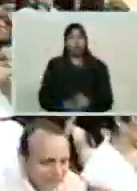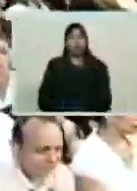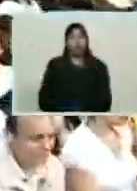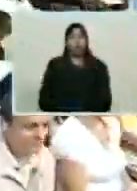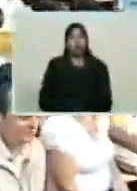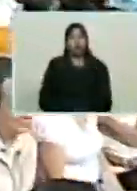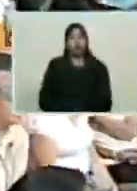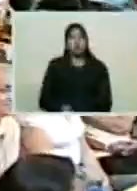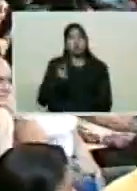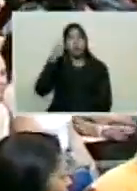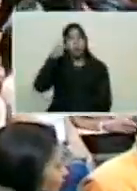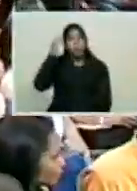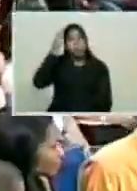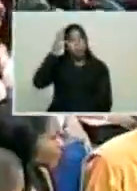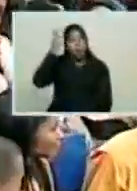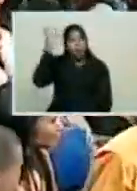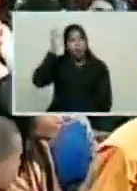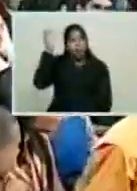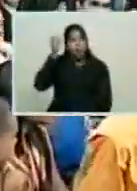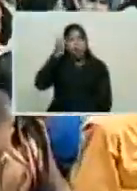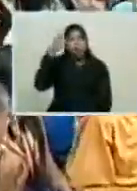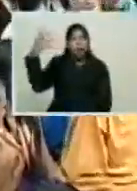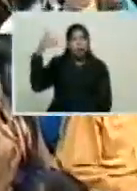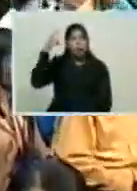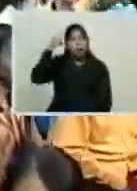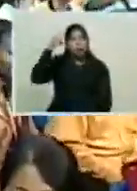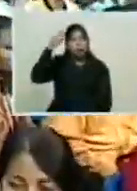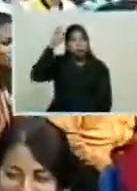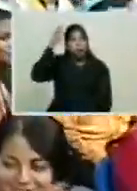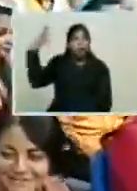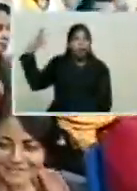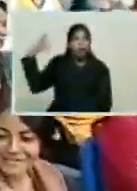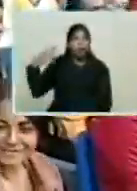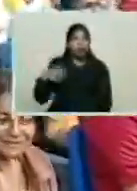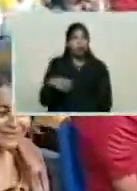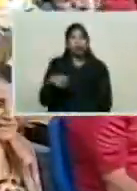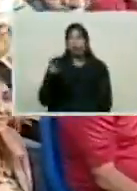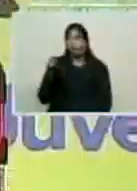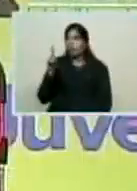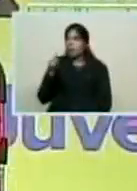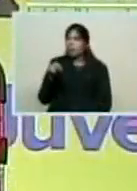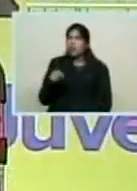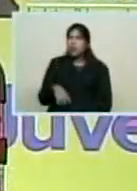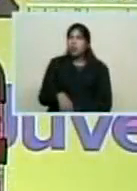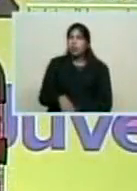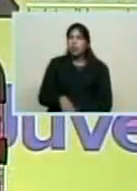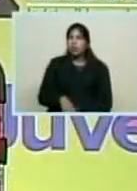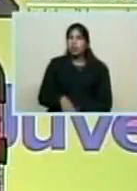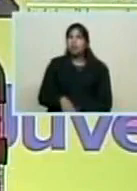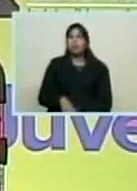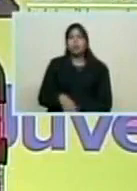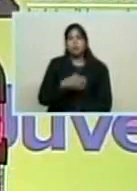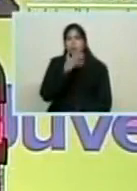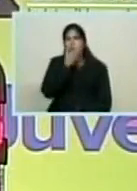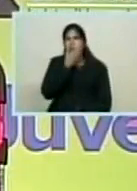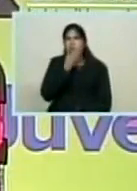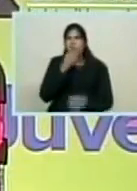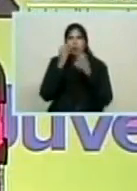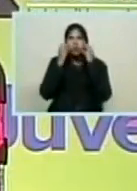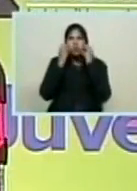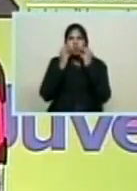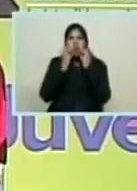puso el pelo blanco, ¿vale? Ah, Chacón. Y tú no te quedas atrás, ¿viste? Puso la barba y el pelo blanco.